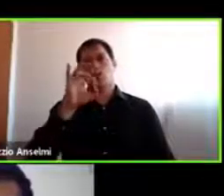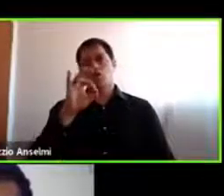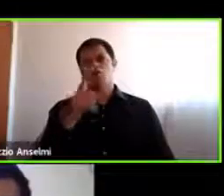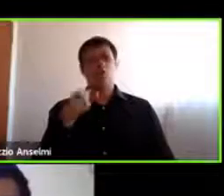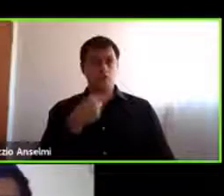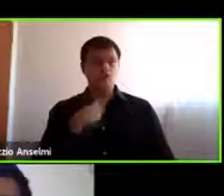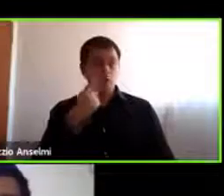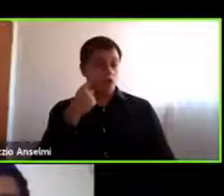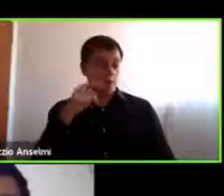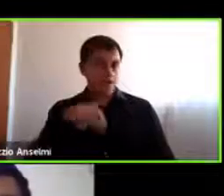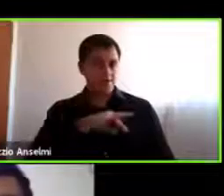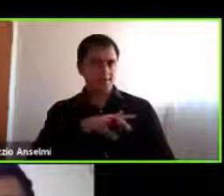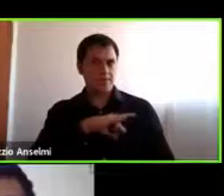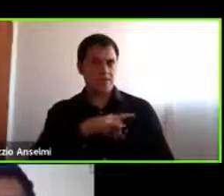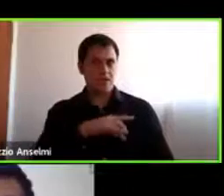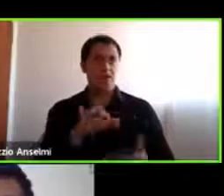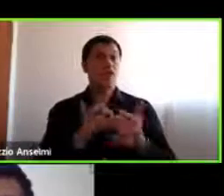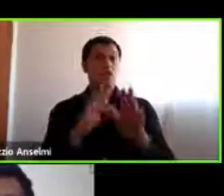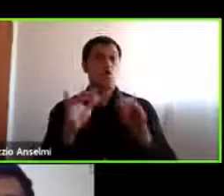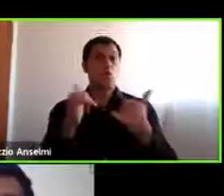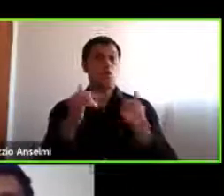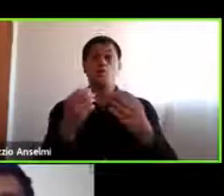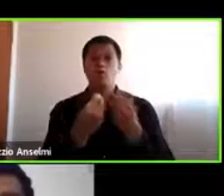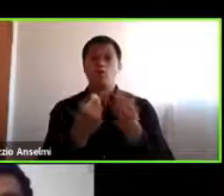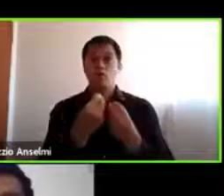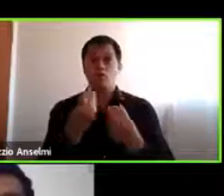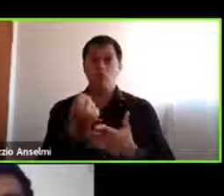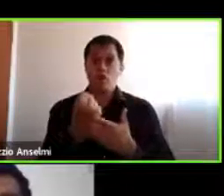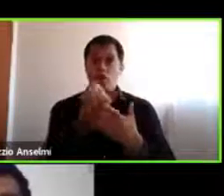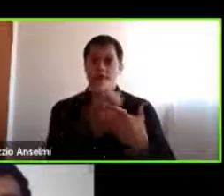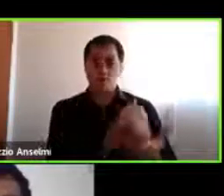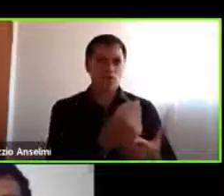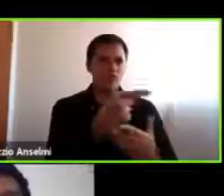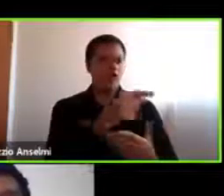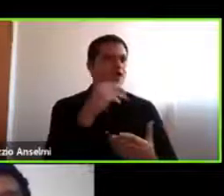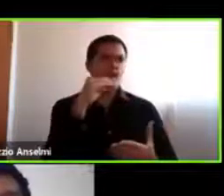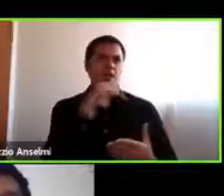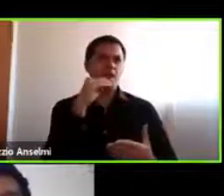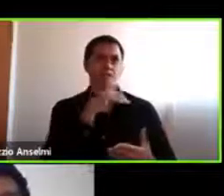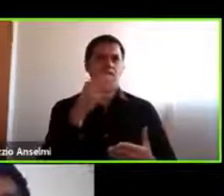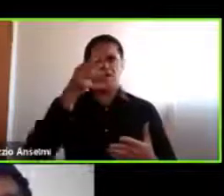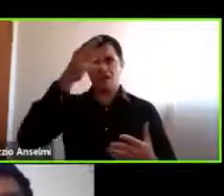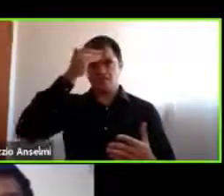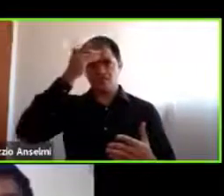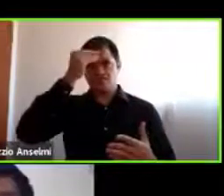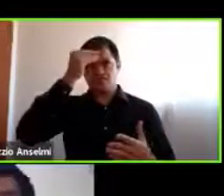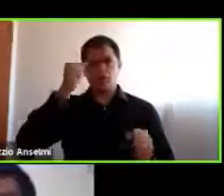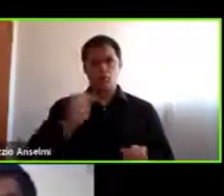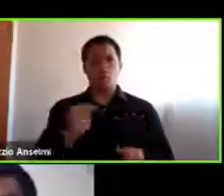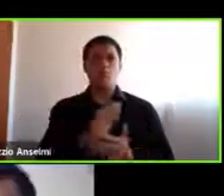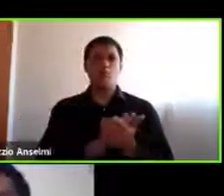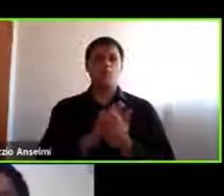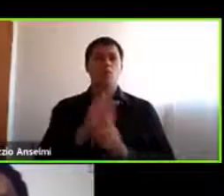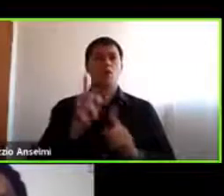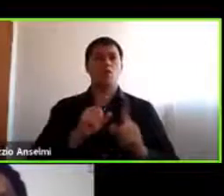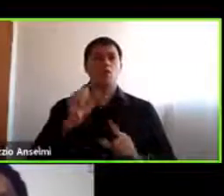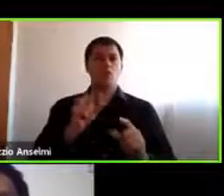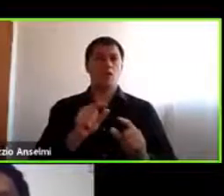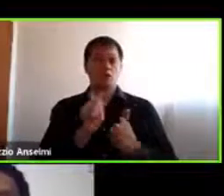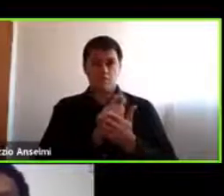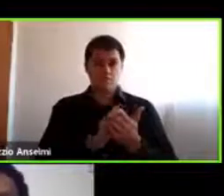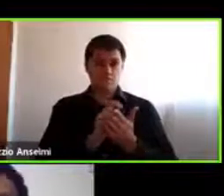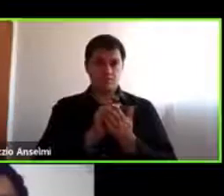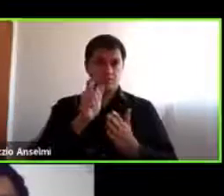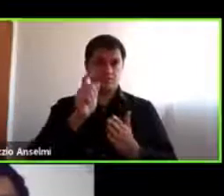resultó efectivo especialmente que ayudaba a mejorar la rapidez con la cual los niños lograban recuperar las etiquetas fonológicas la velocidad de